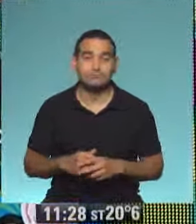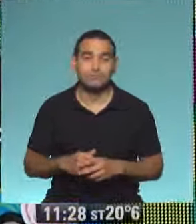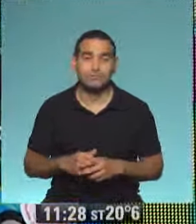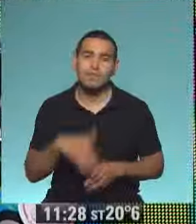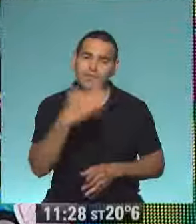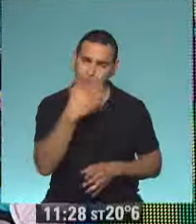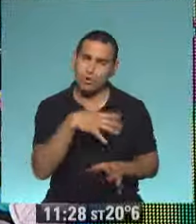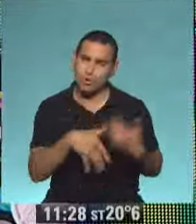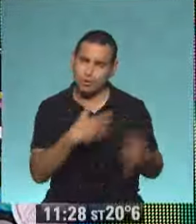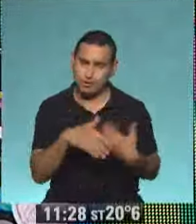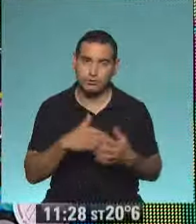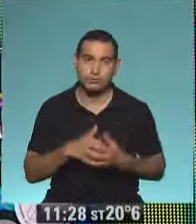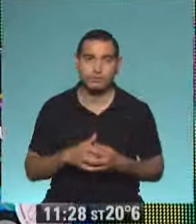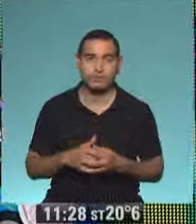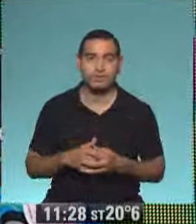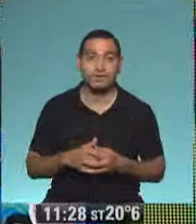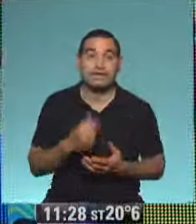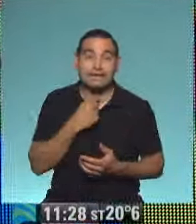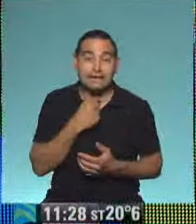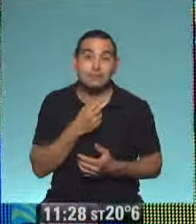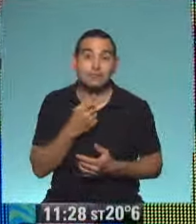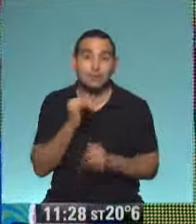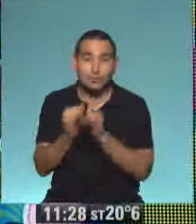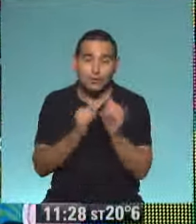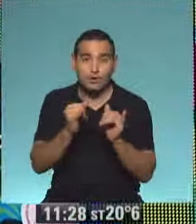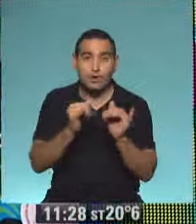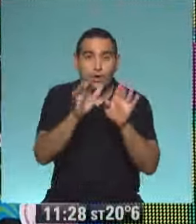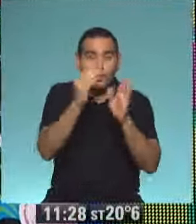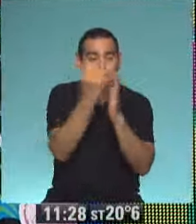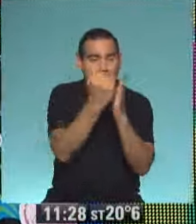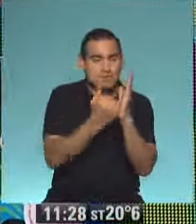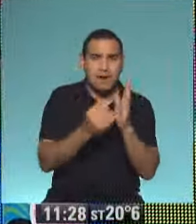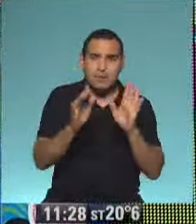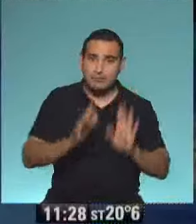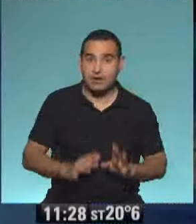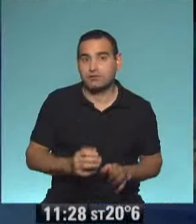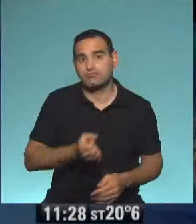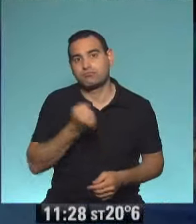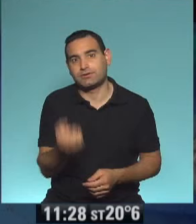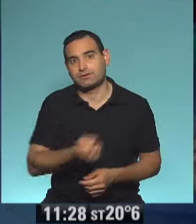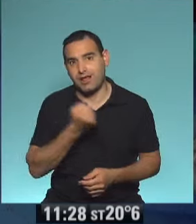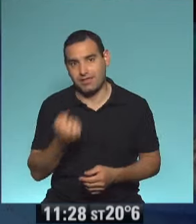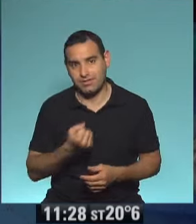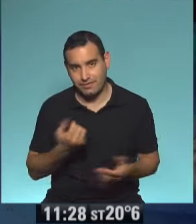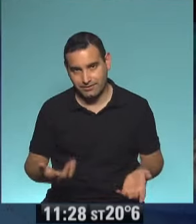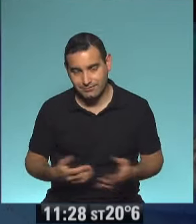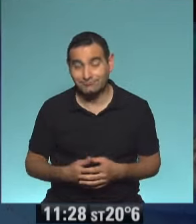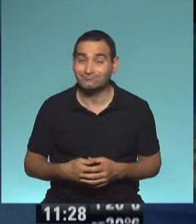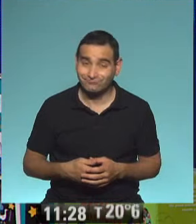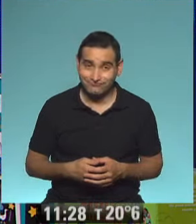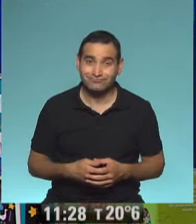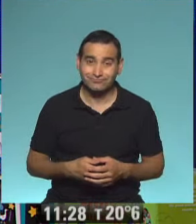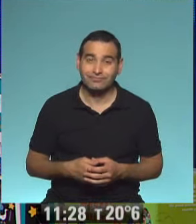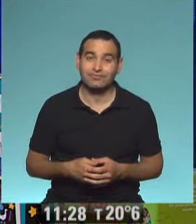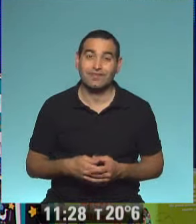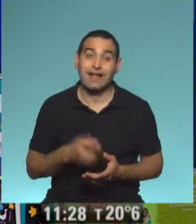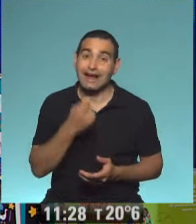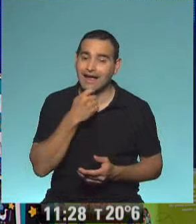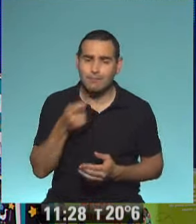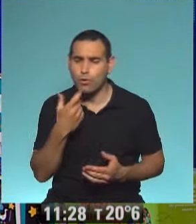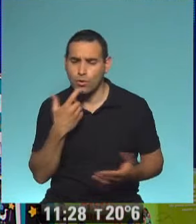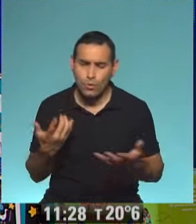vamos a jugar. Pero queríamos que vean que armar un reglamento del juego es muy importante para tener un juego. Claro, totalmente. Porque ahí es donde uno acude cuando